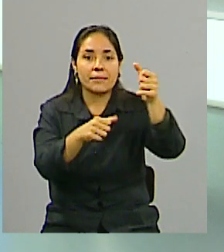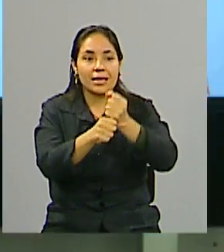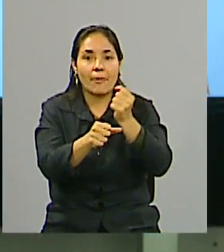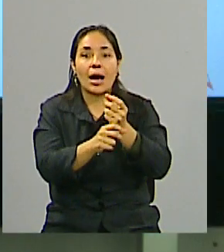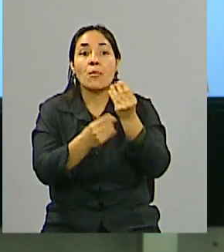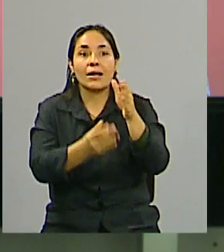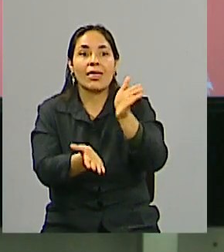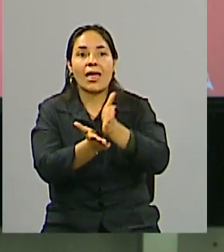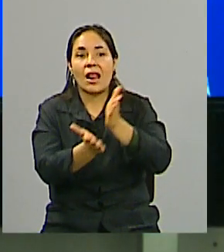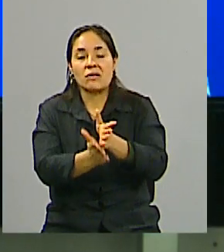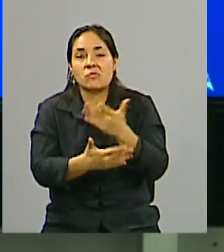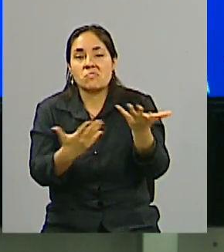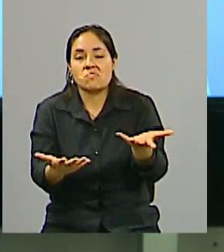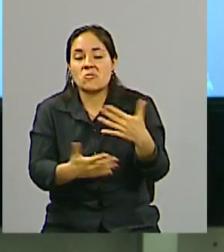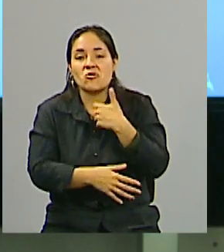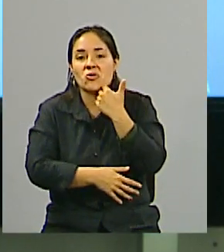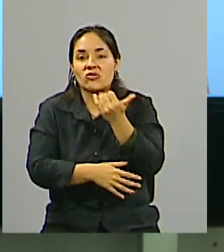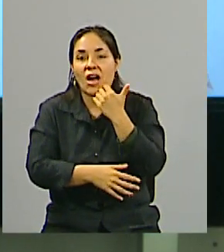Entonces tenemos una